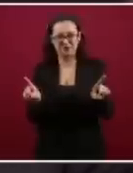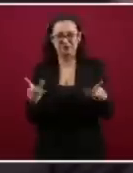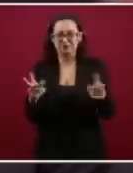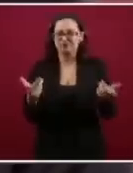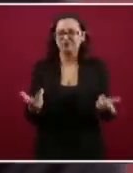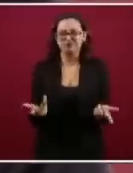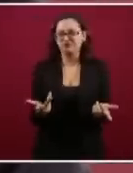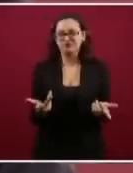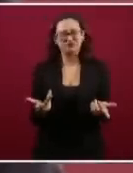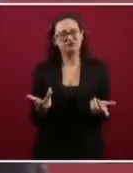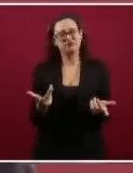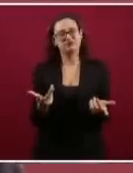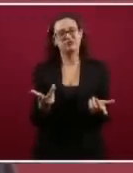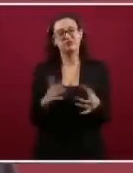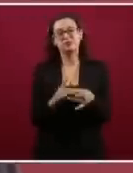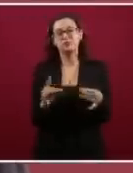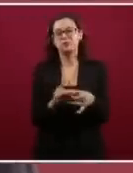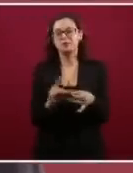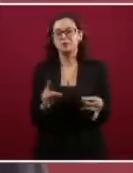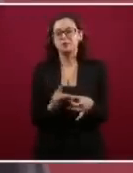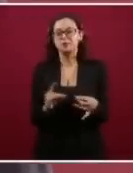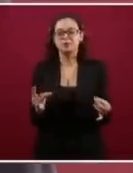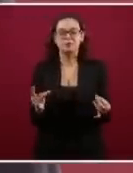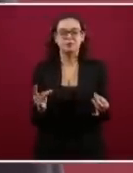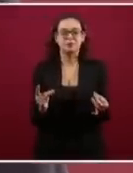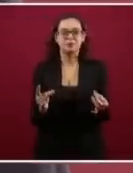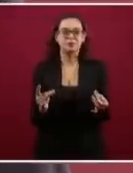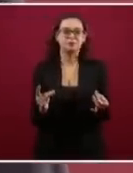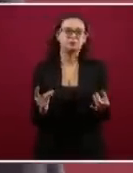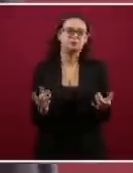no fue tan